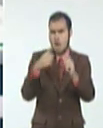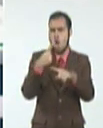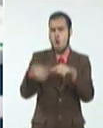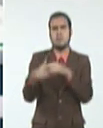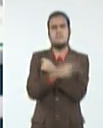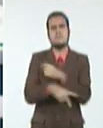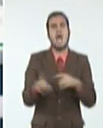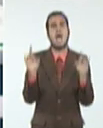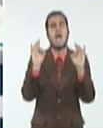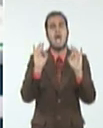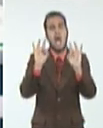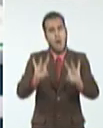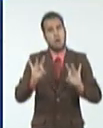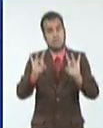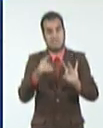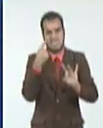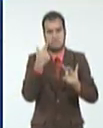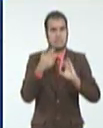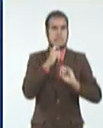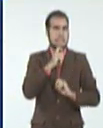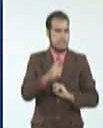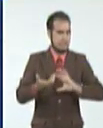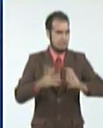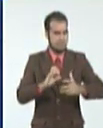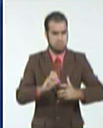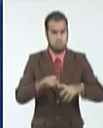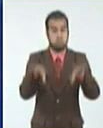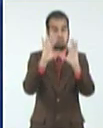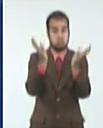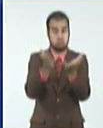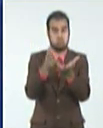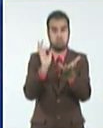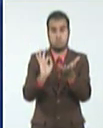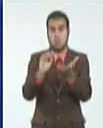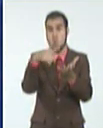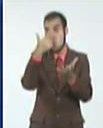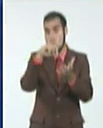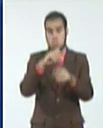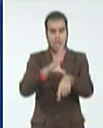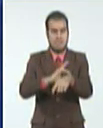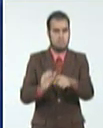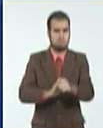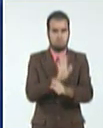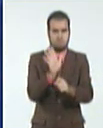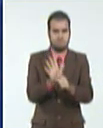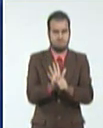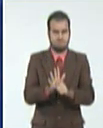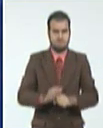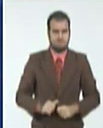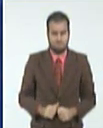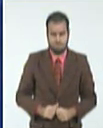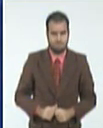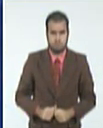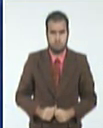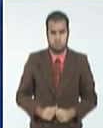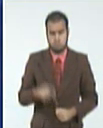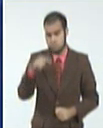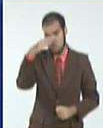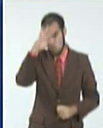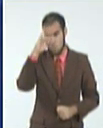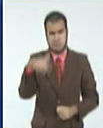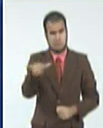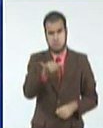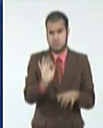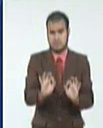es bien delicada, bien compleja debido a la COVID-19 en todo el planeta. Cuba no está exenta, por supuesto, pero